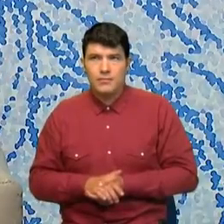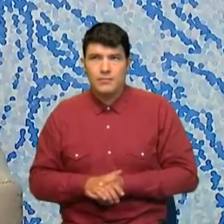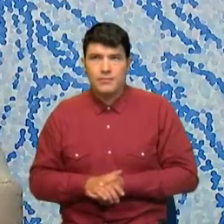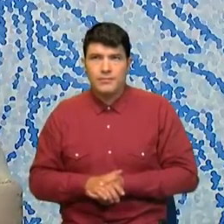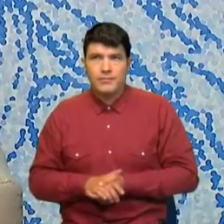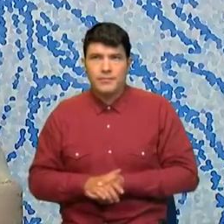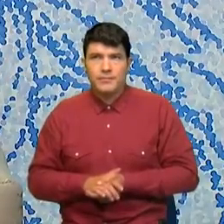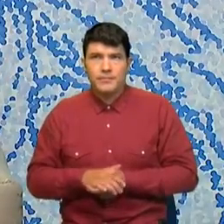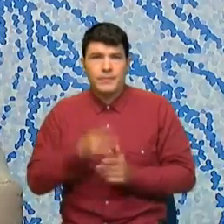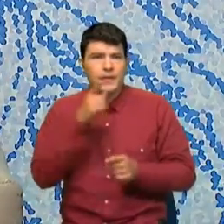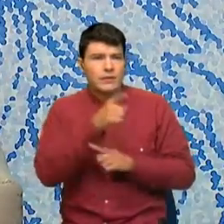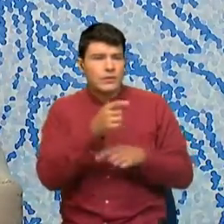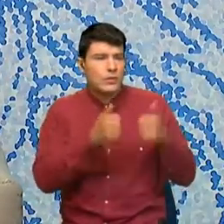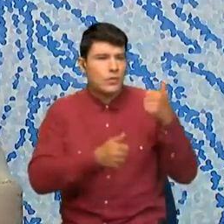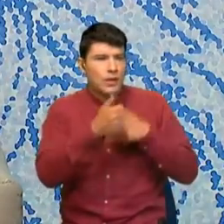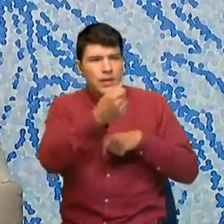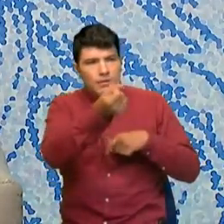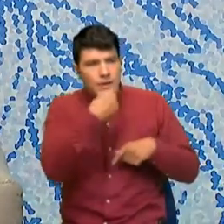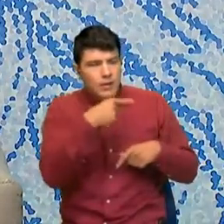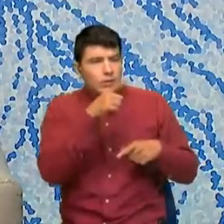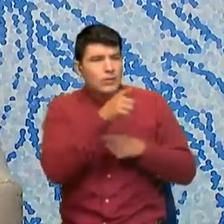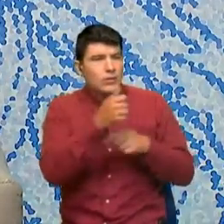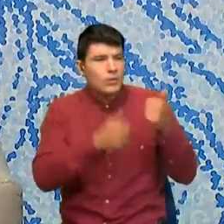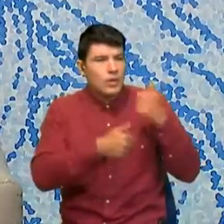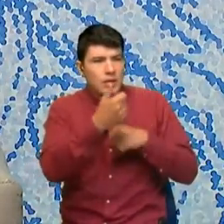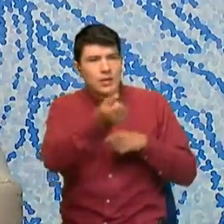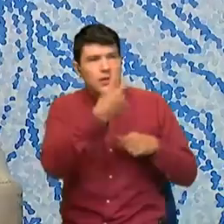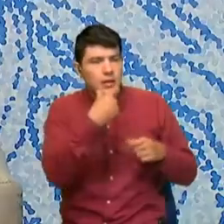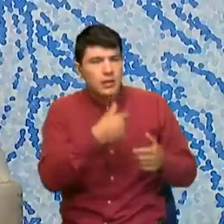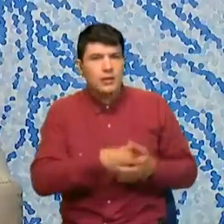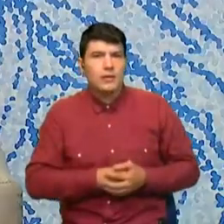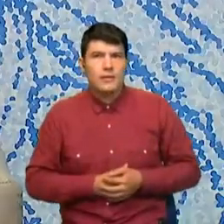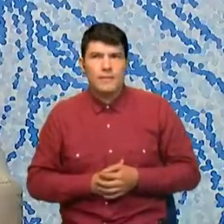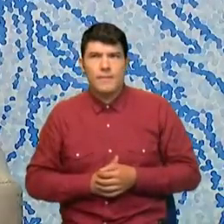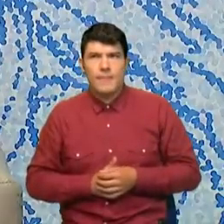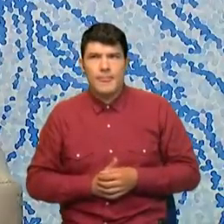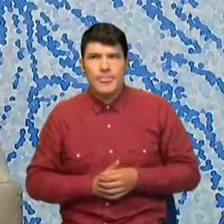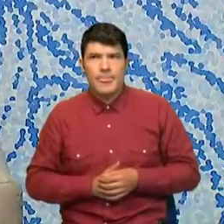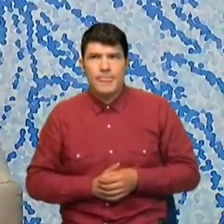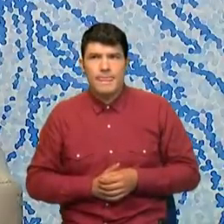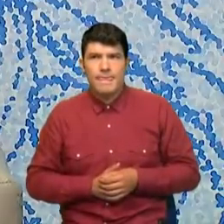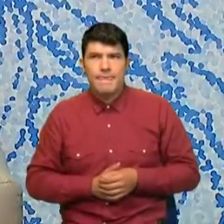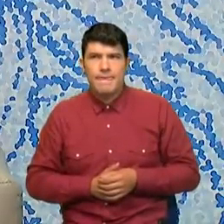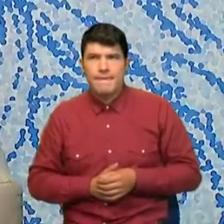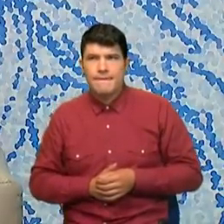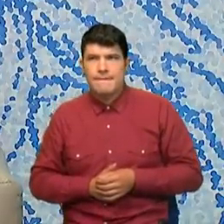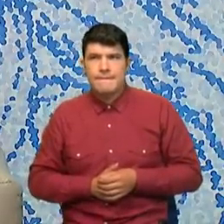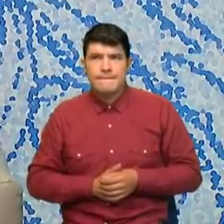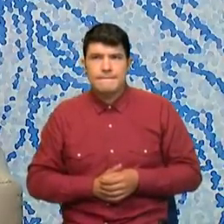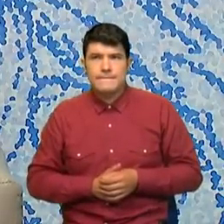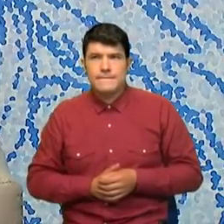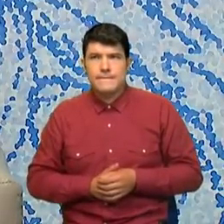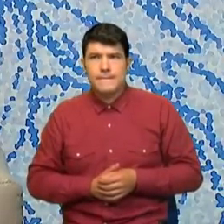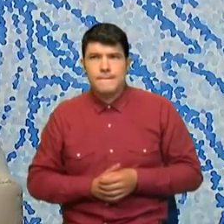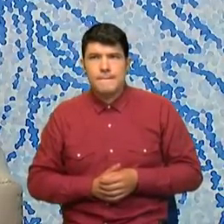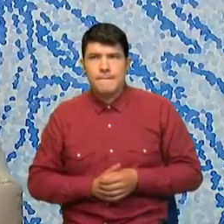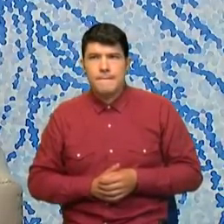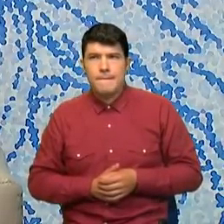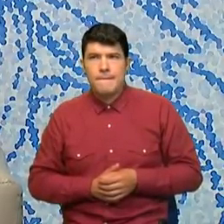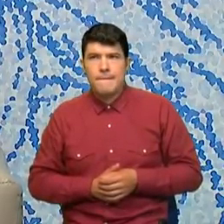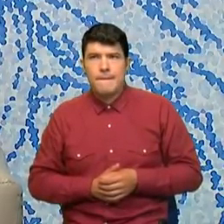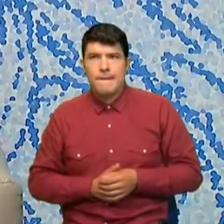¿Y cuál es su inquietud, don Pedro Nel? ¿Cómo? ¿Y cuál es su inquietud exactamente? ¿Qué desea saber?